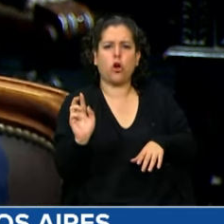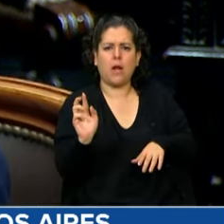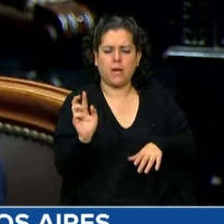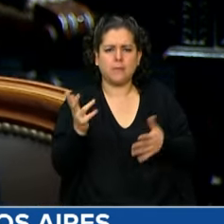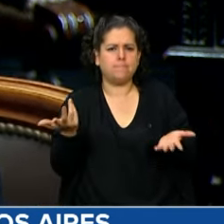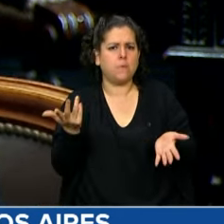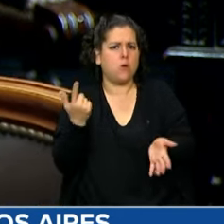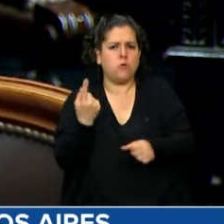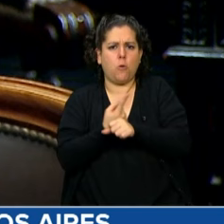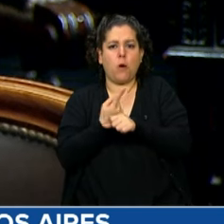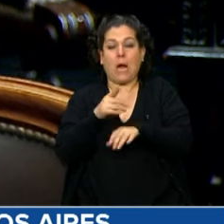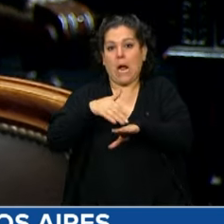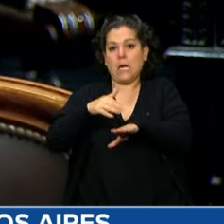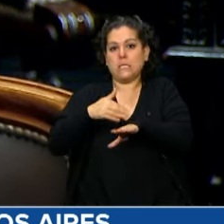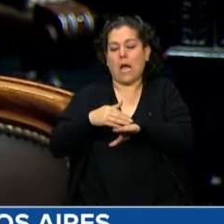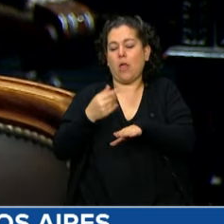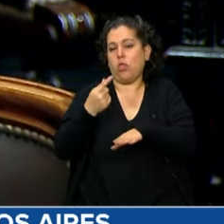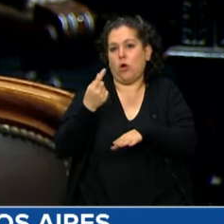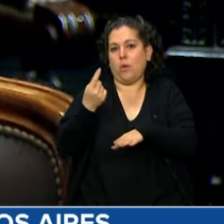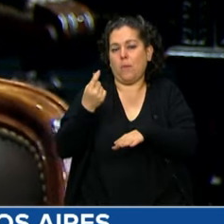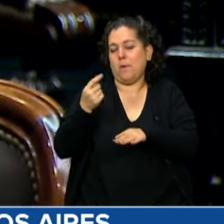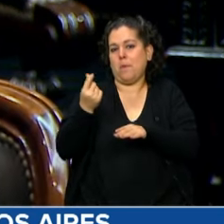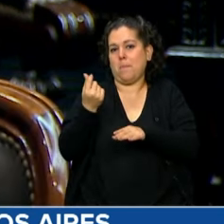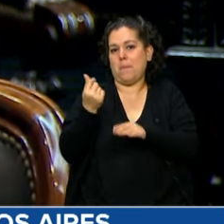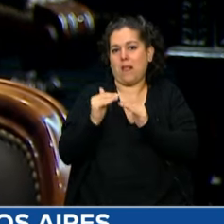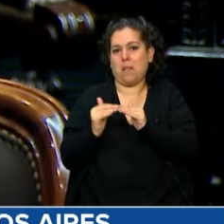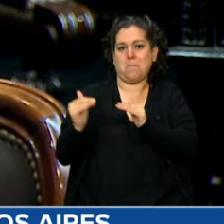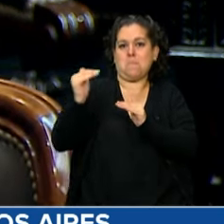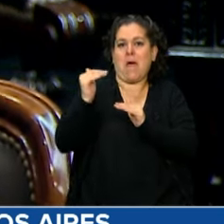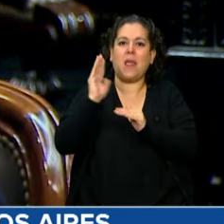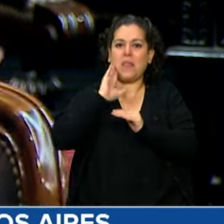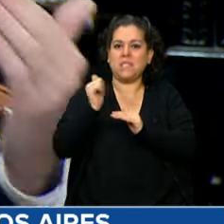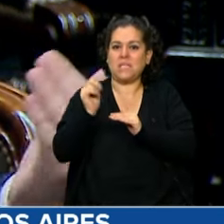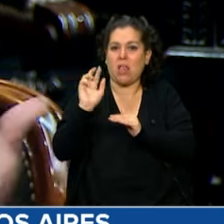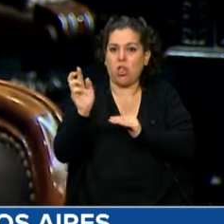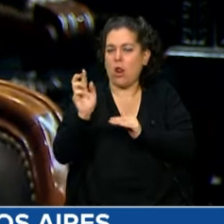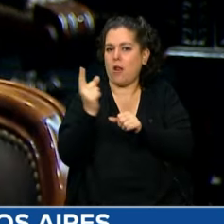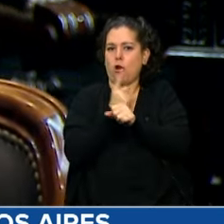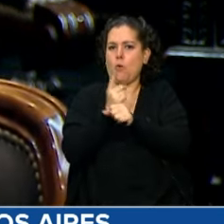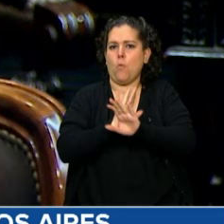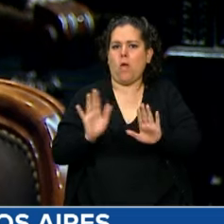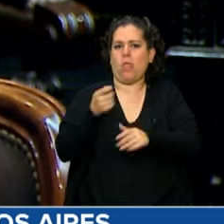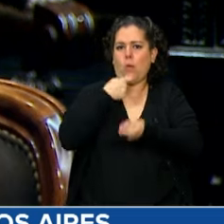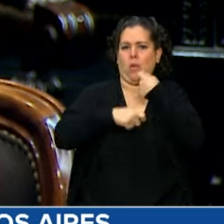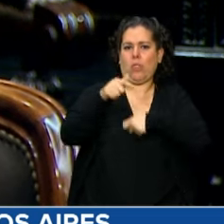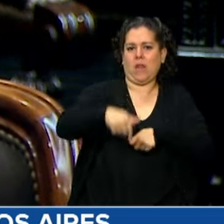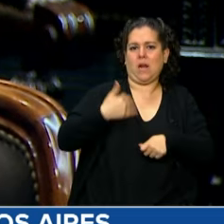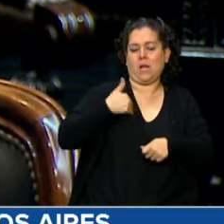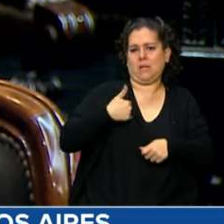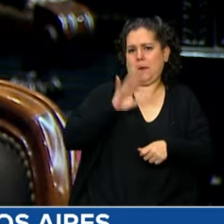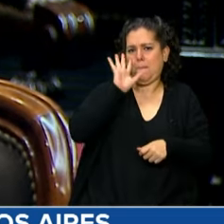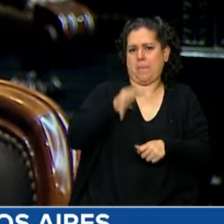decir acá no puede entrar ningún calzado que valga menos de casi 16 es decir nuestras industrias evidentemente